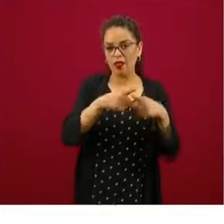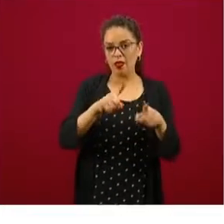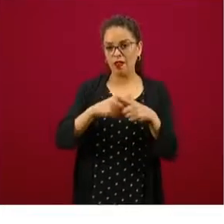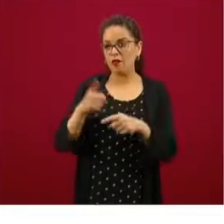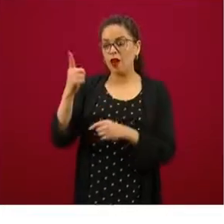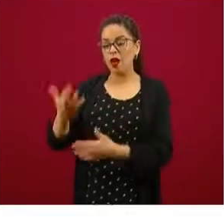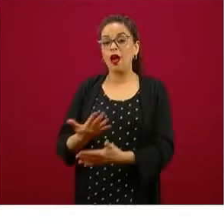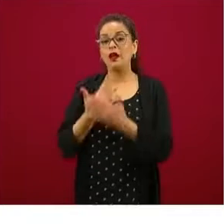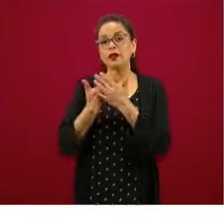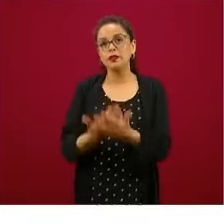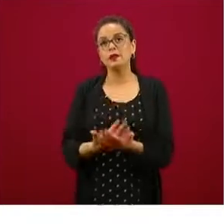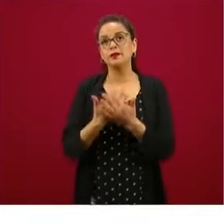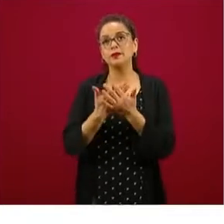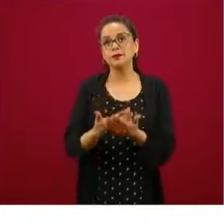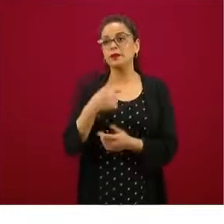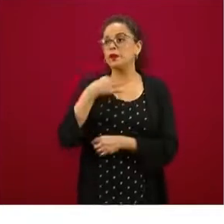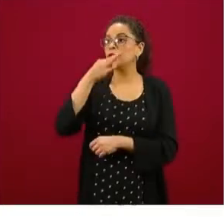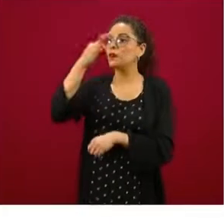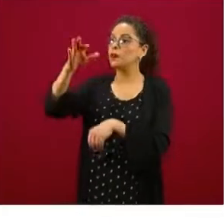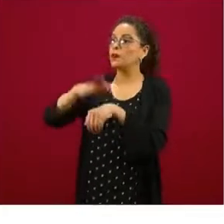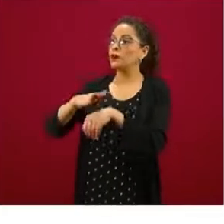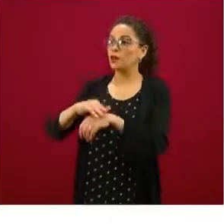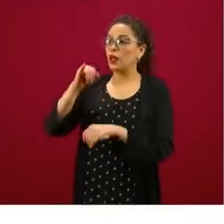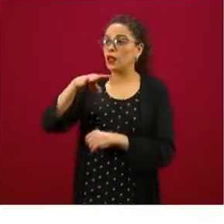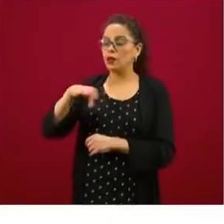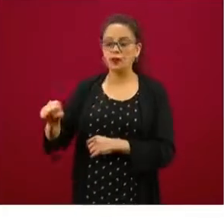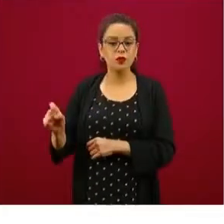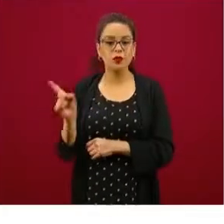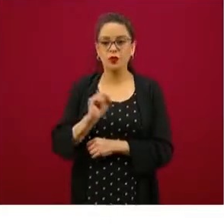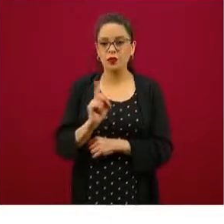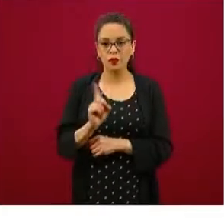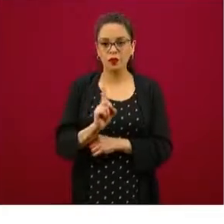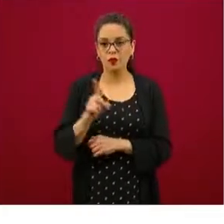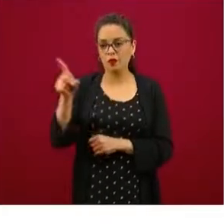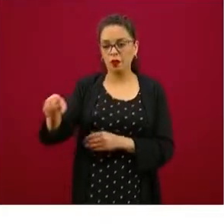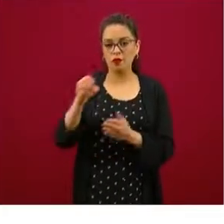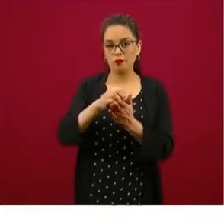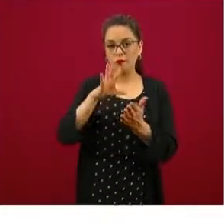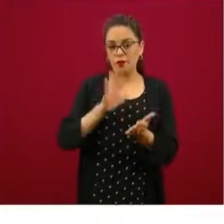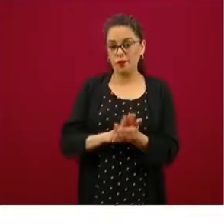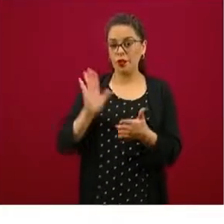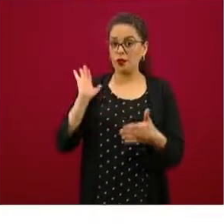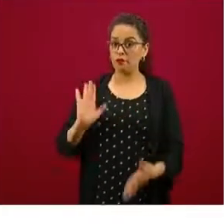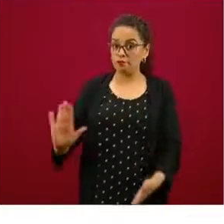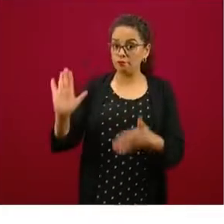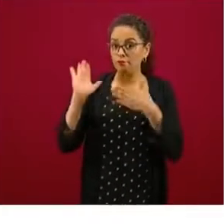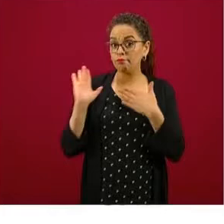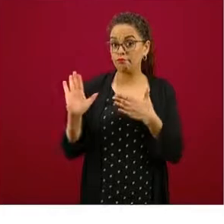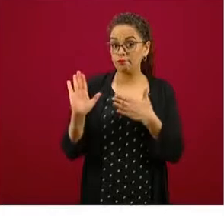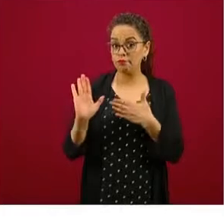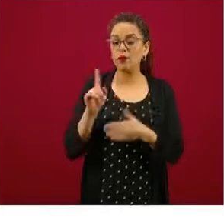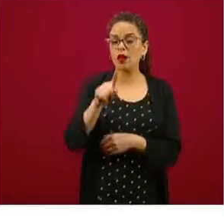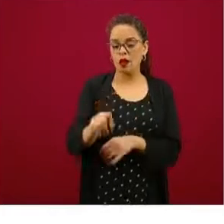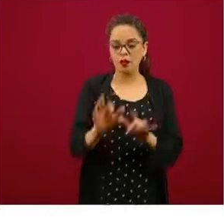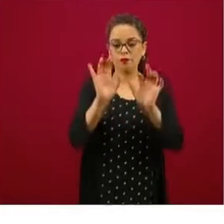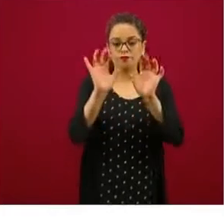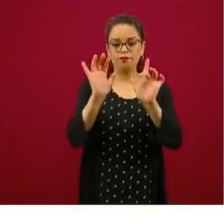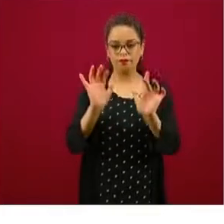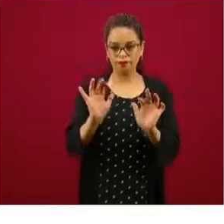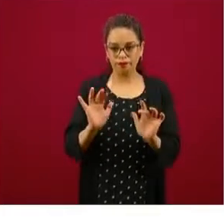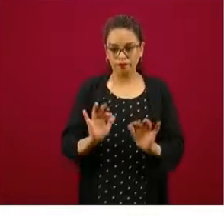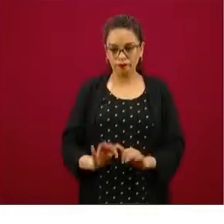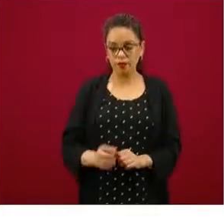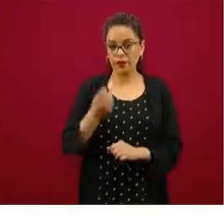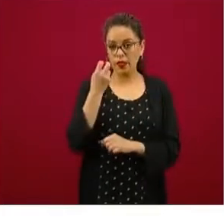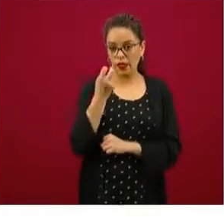esperar la notificación del Seguro Social. La autovalidación, bajo protesta de decir verdad, se llena y a partir de eso se le